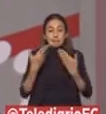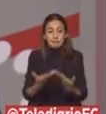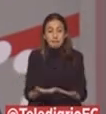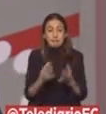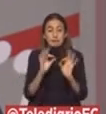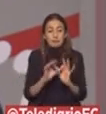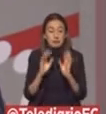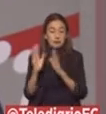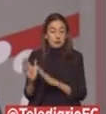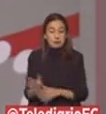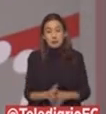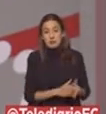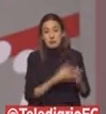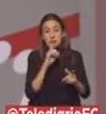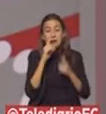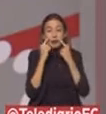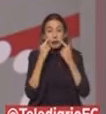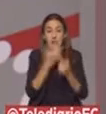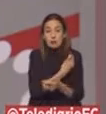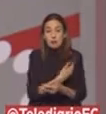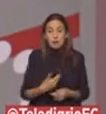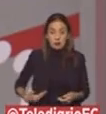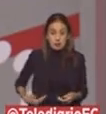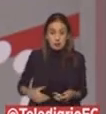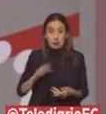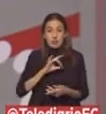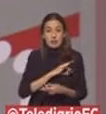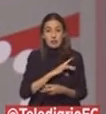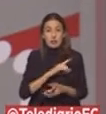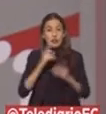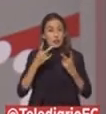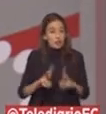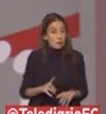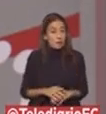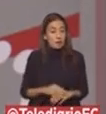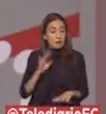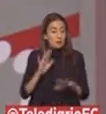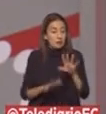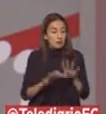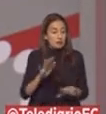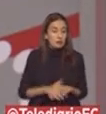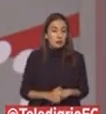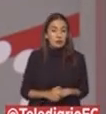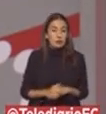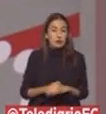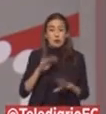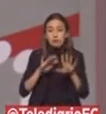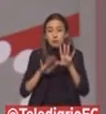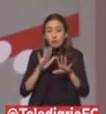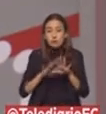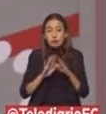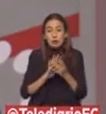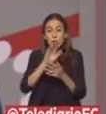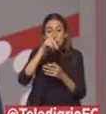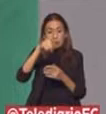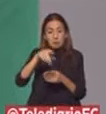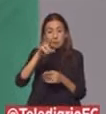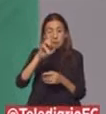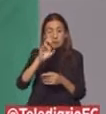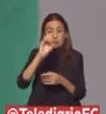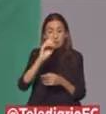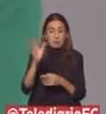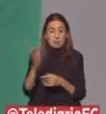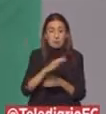línea de anuncios del presidente piñera venía justamente alrededor del aporte que pueda existir compró sur así es